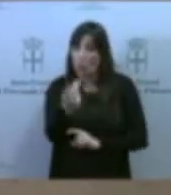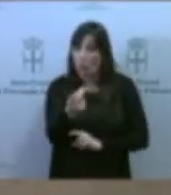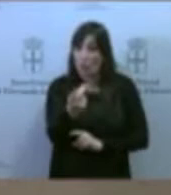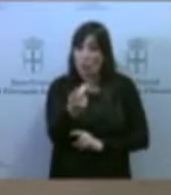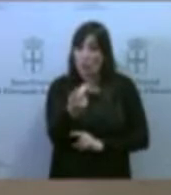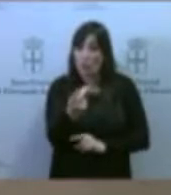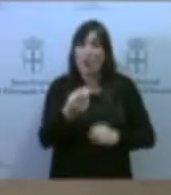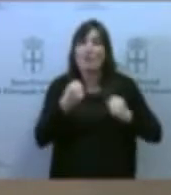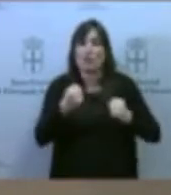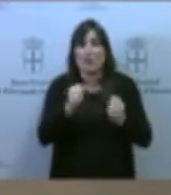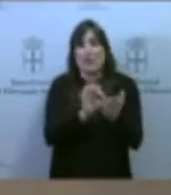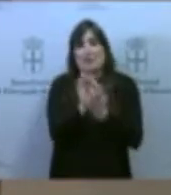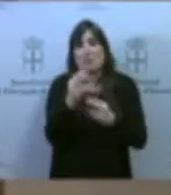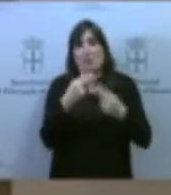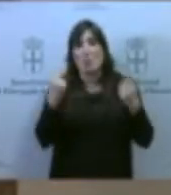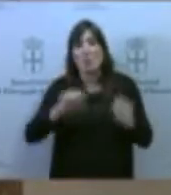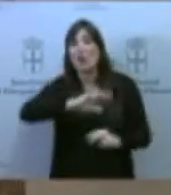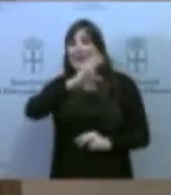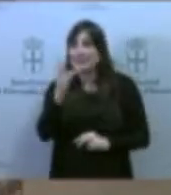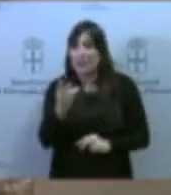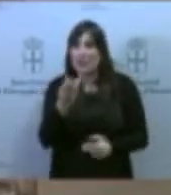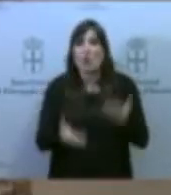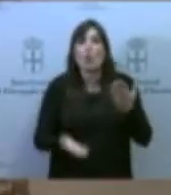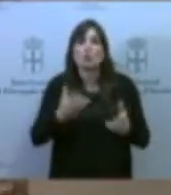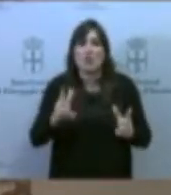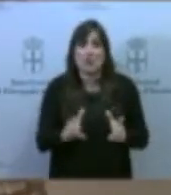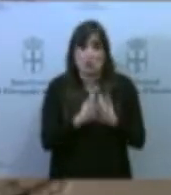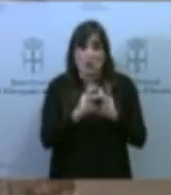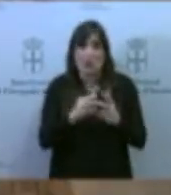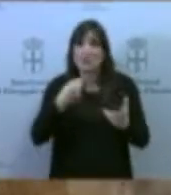y, lo tercero, la justicia social, que es lo que está diciendo su presidente, Pedro Sánchez.